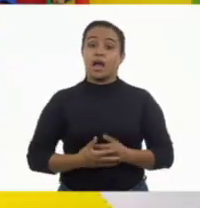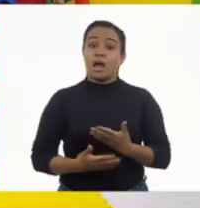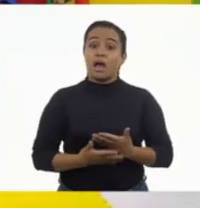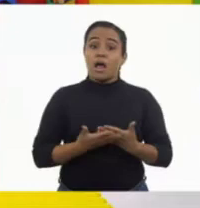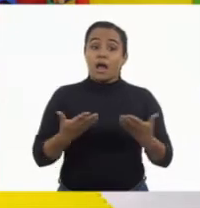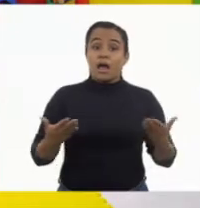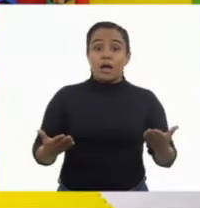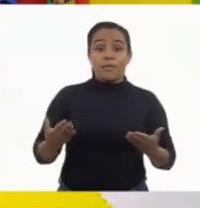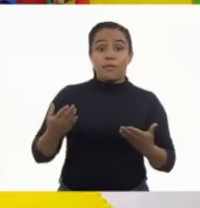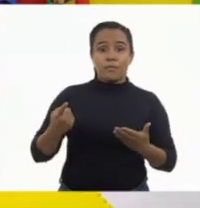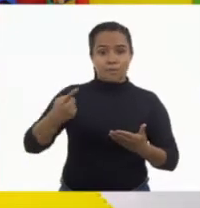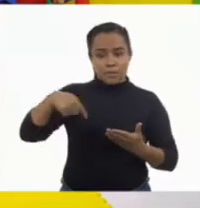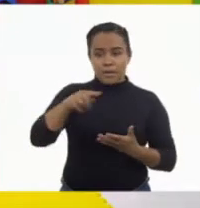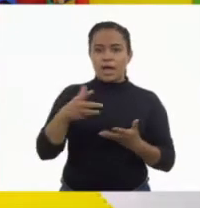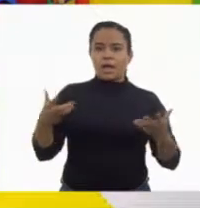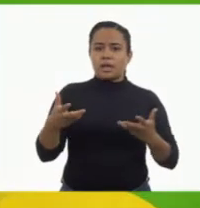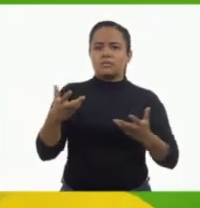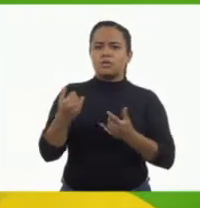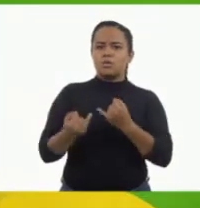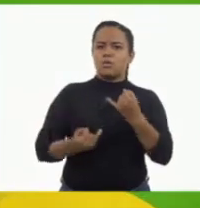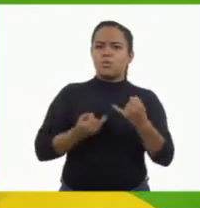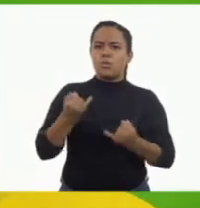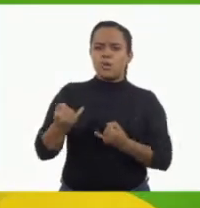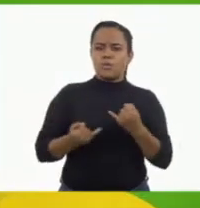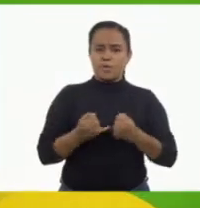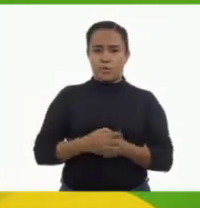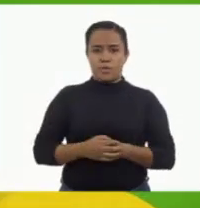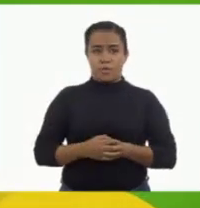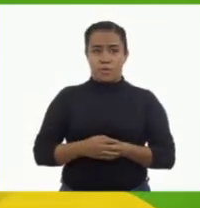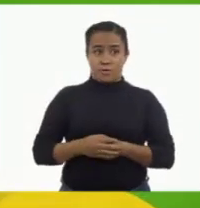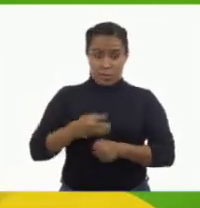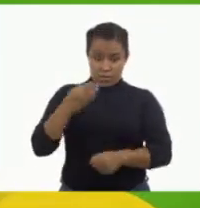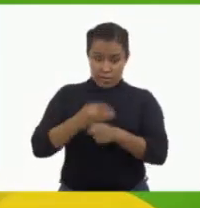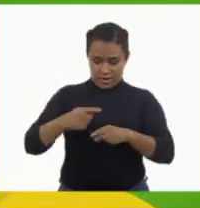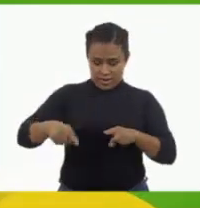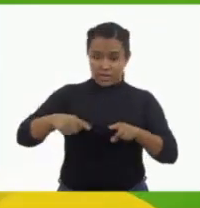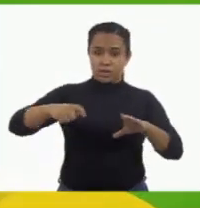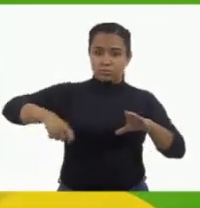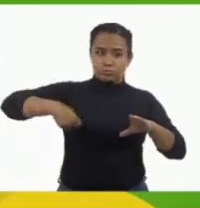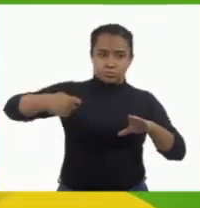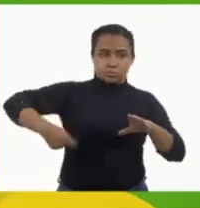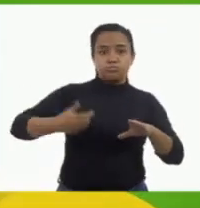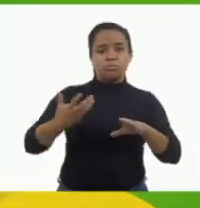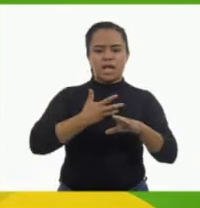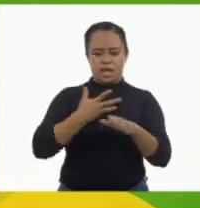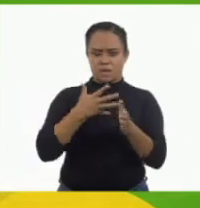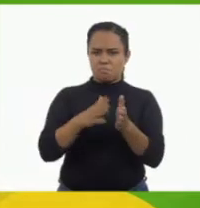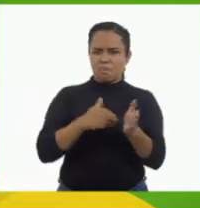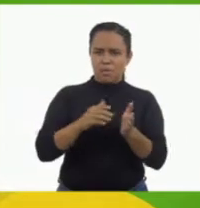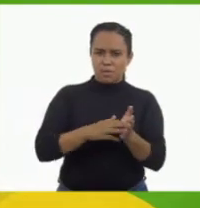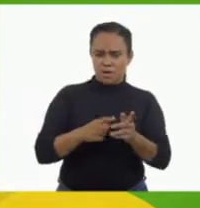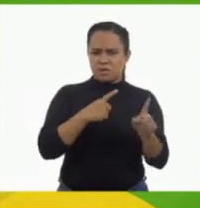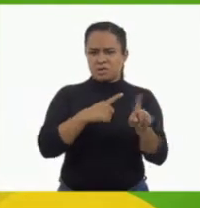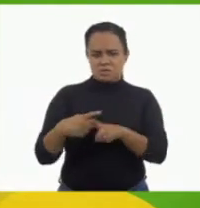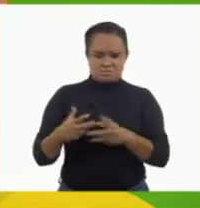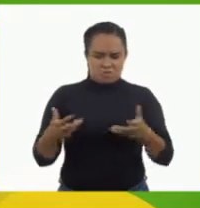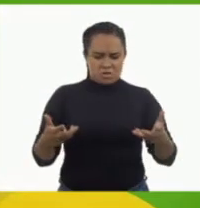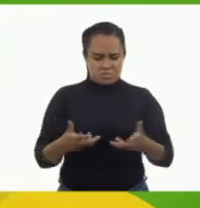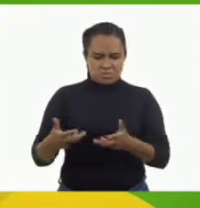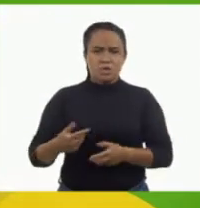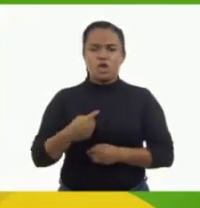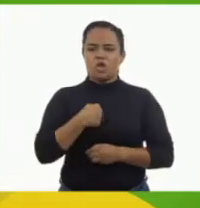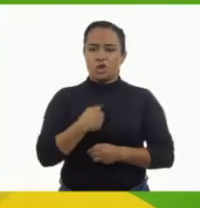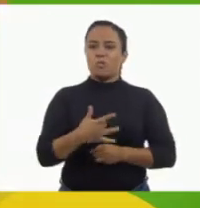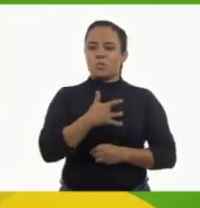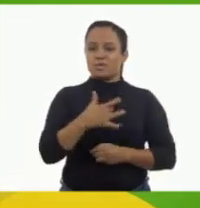parece si hacemos un juego? Aquí en esta tómbola tenemos unos papelitos con distintas acciones que nos